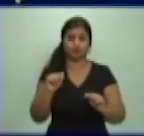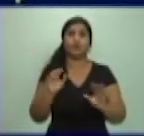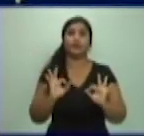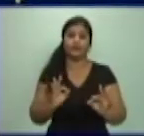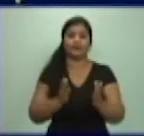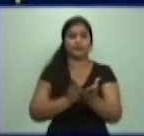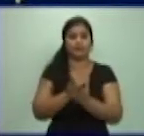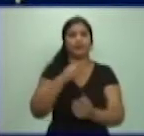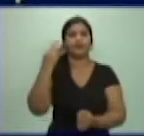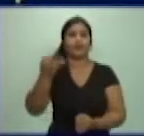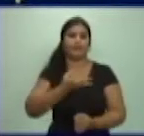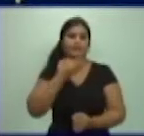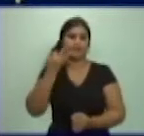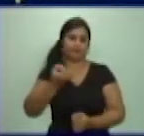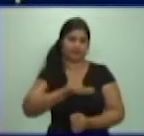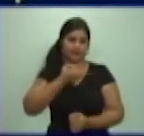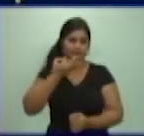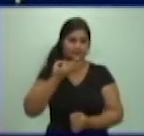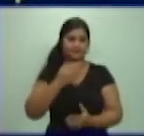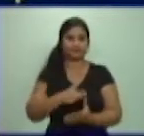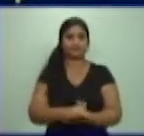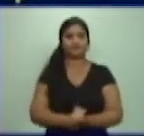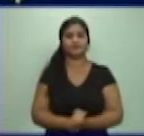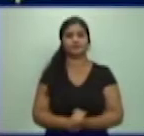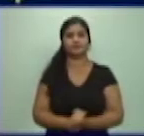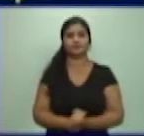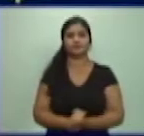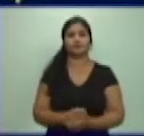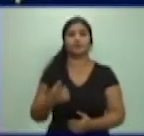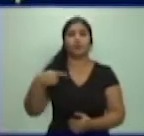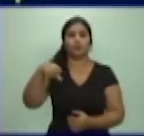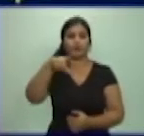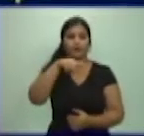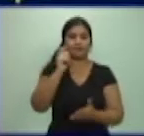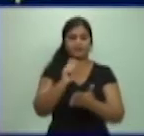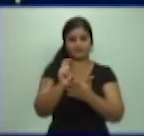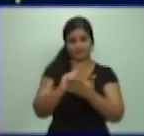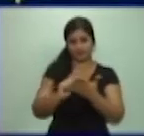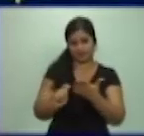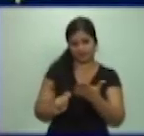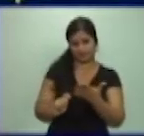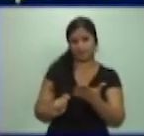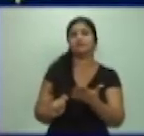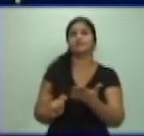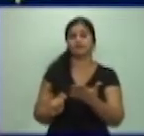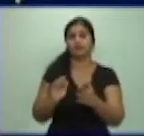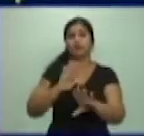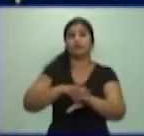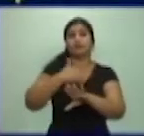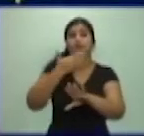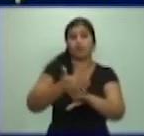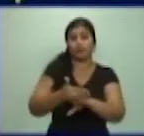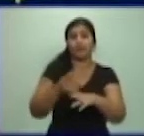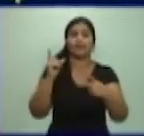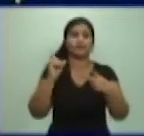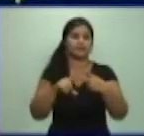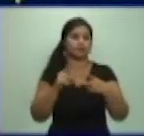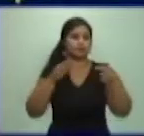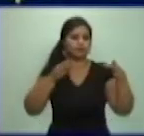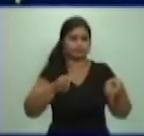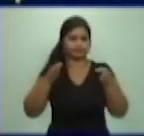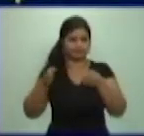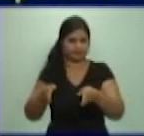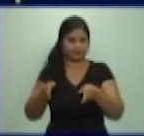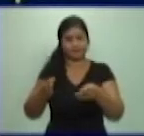a la diapositiva inicial, al inicio del texto, para que usted pueda tomar nota y por supuesto después a esta segunda parte, pero bueno, que